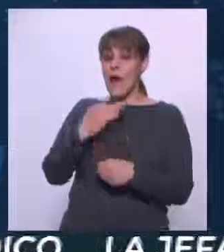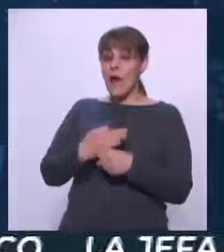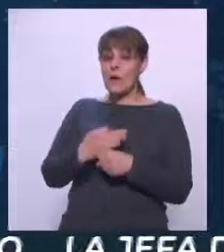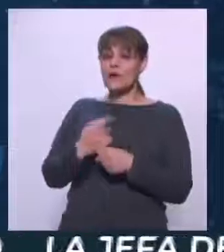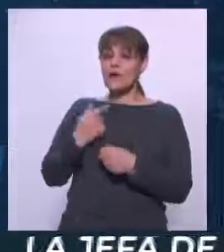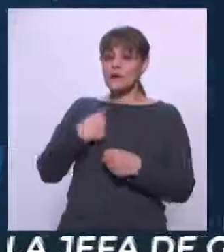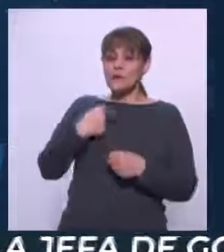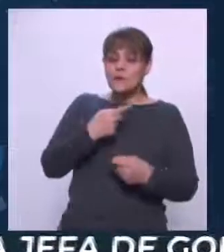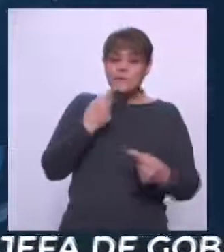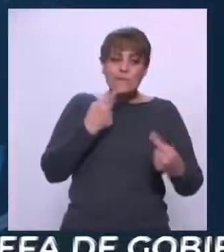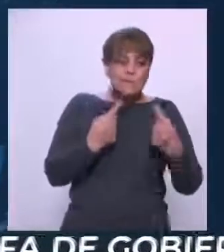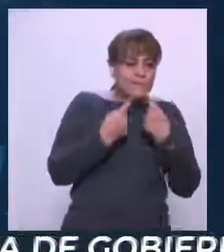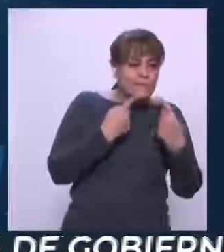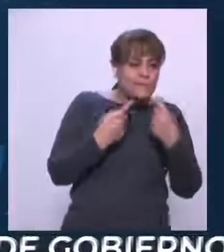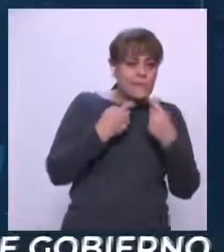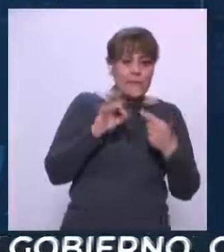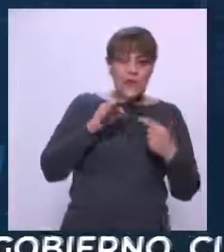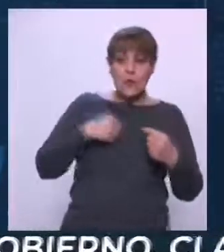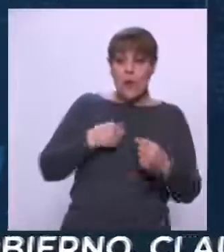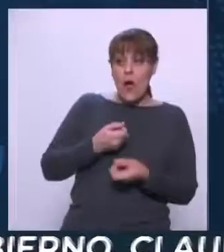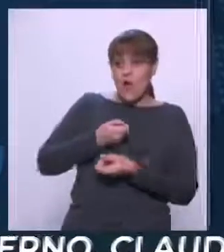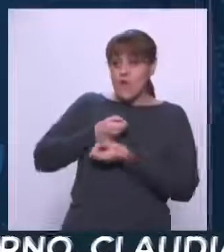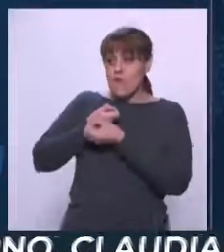yo declaro algo, se puede caer.